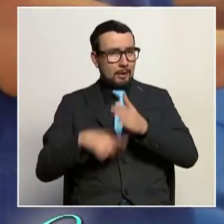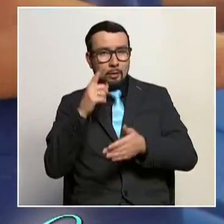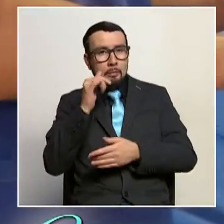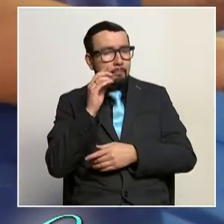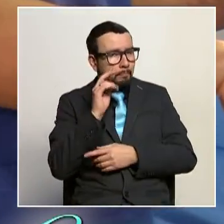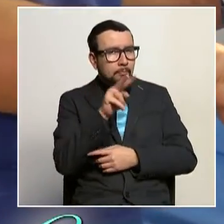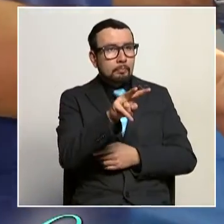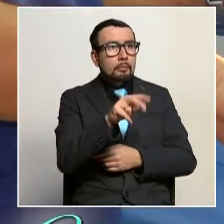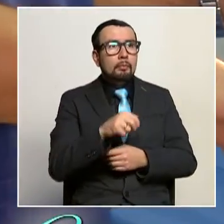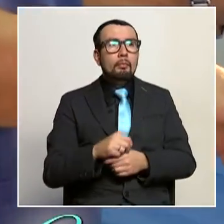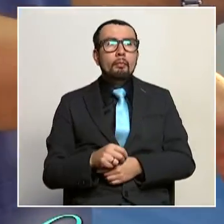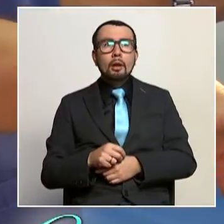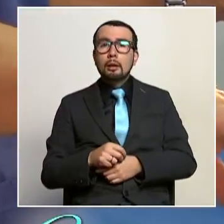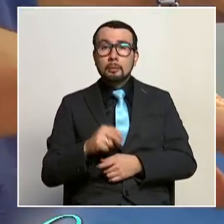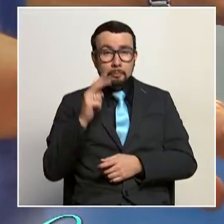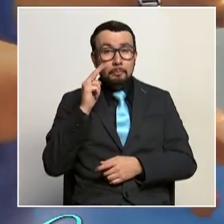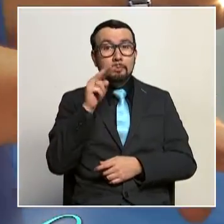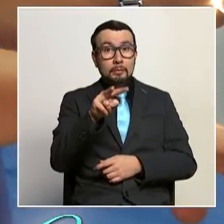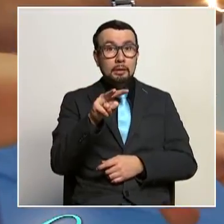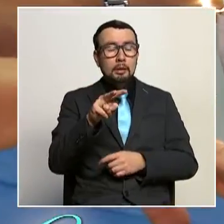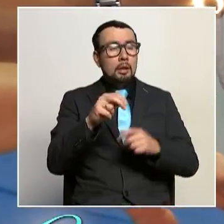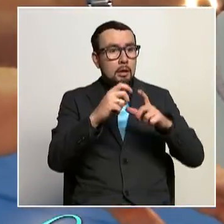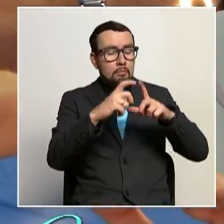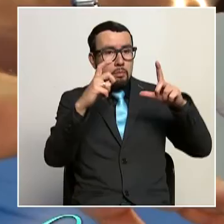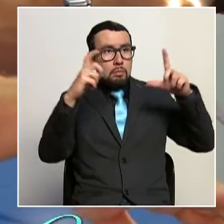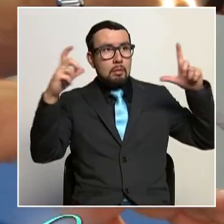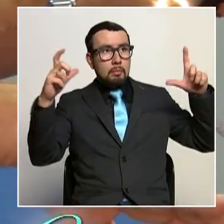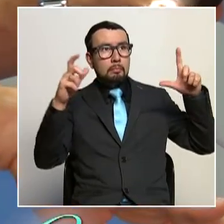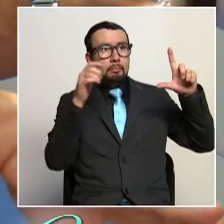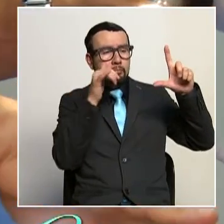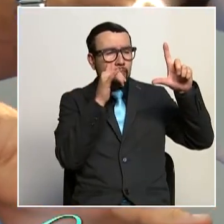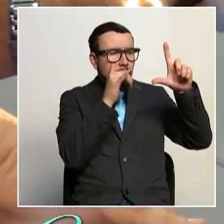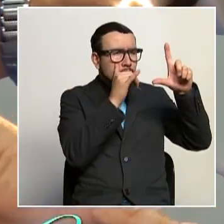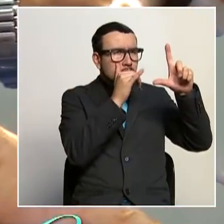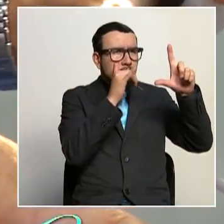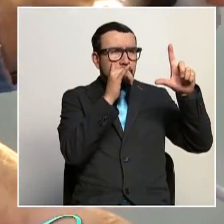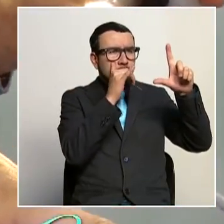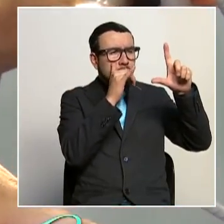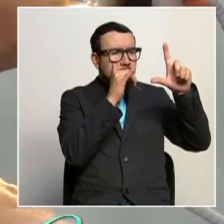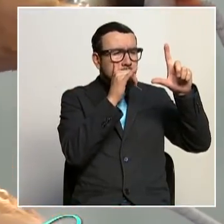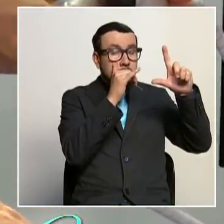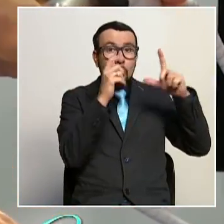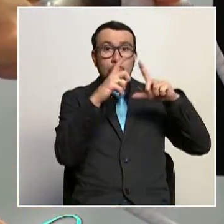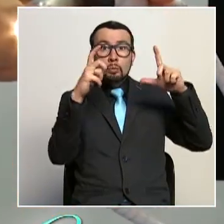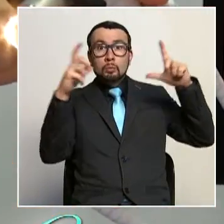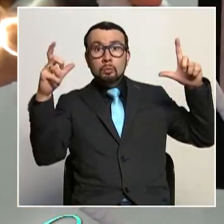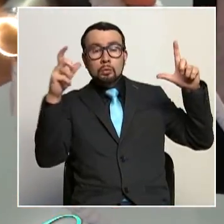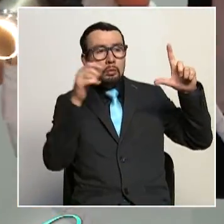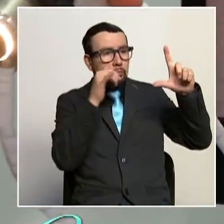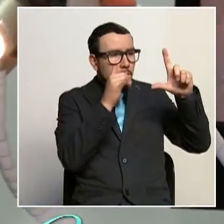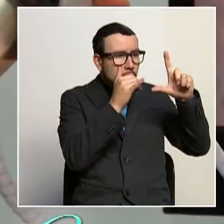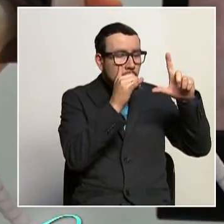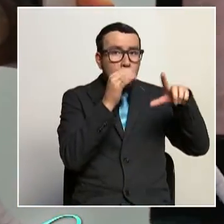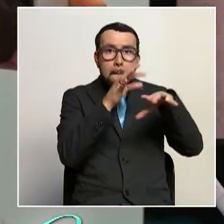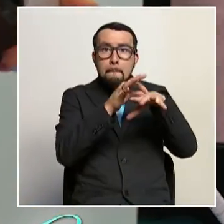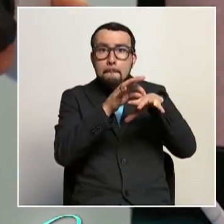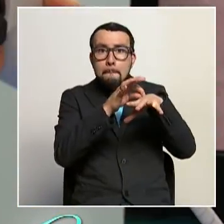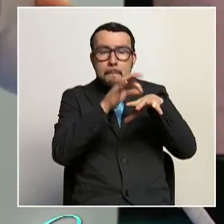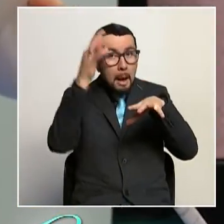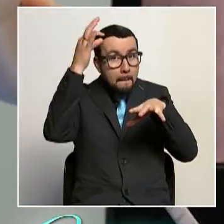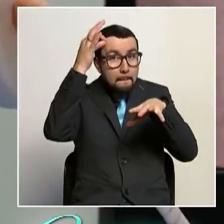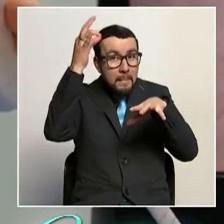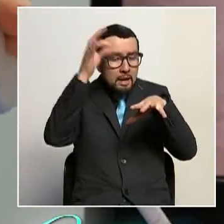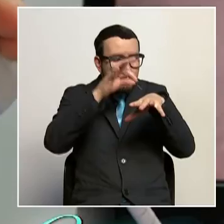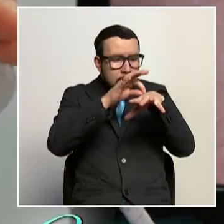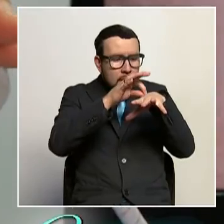ejemplo, acá, cómo se magnifica el tamaño. Déjemelo ahí quieto, doctor Alejandro, déjemelo ahí. Un folículo piloso, un pelito,